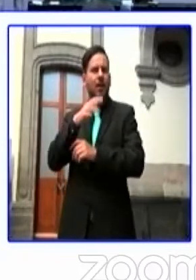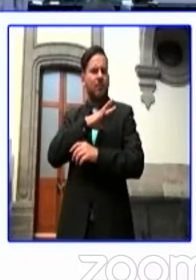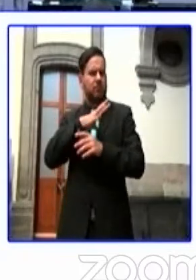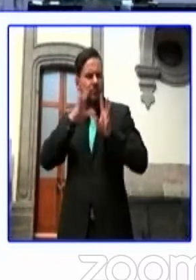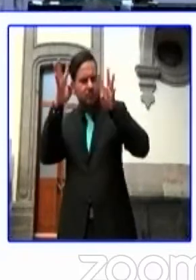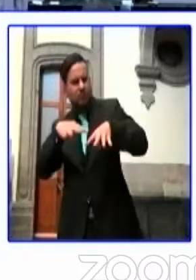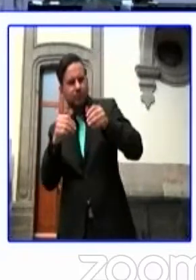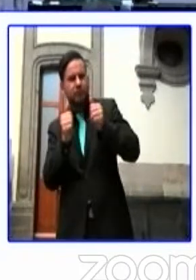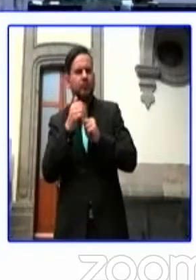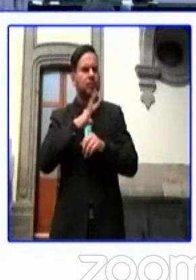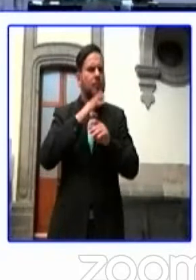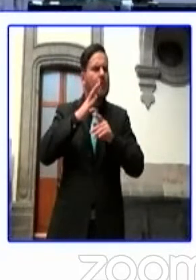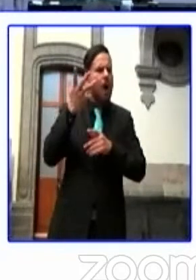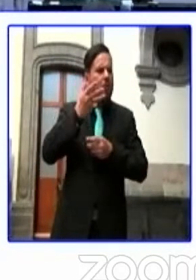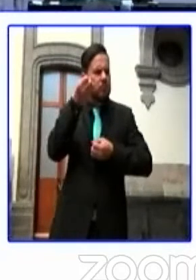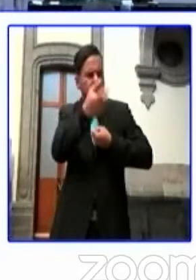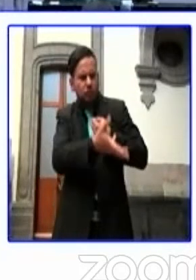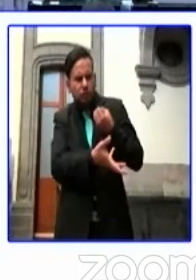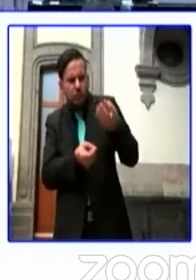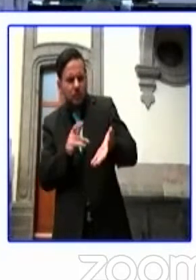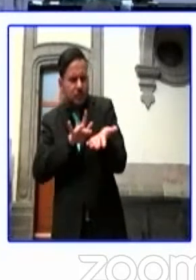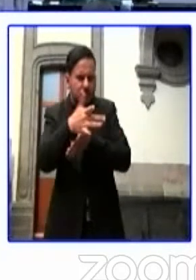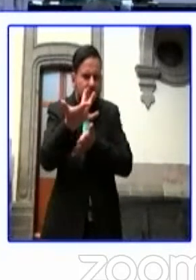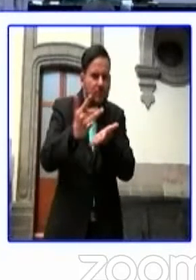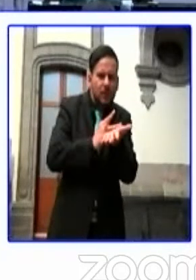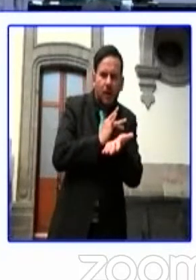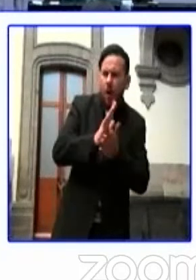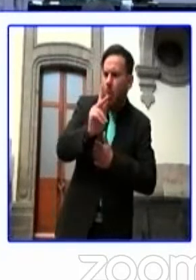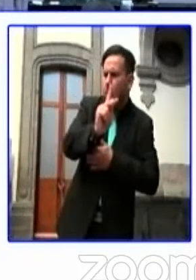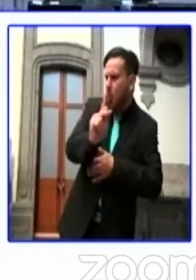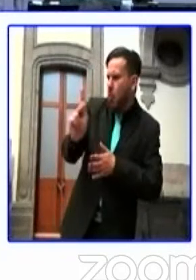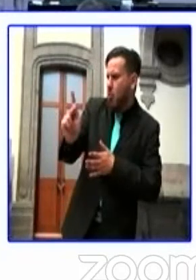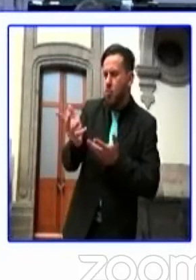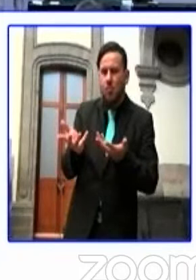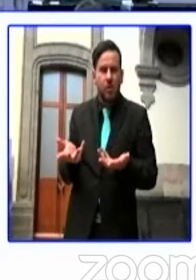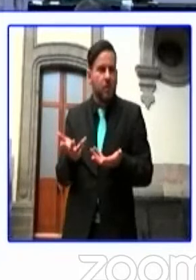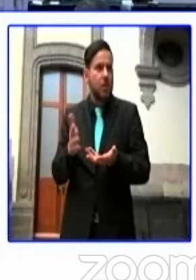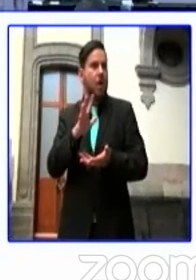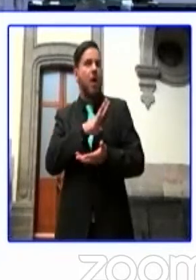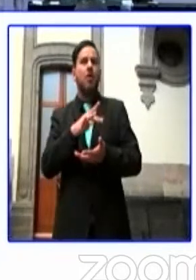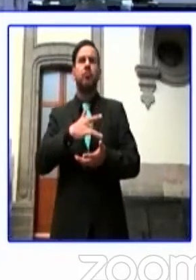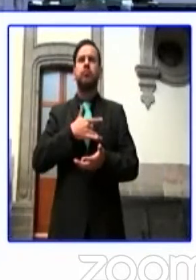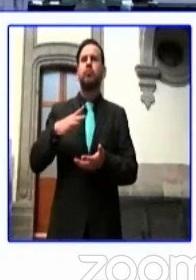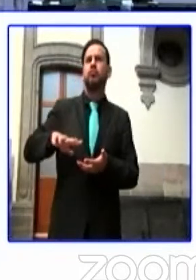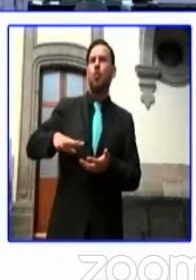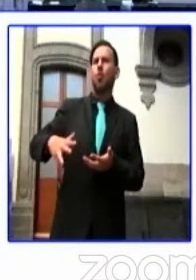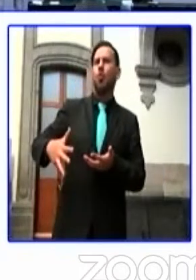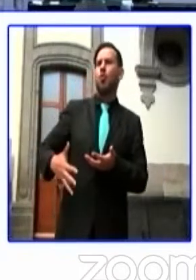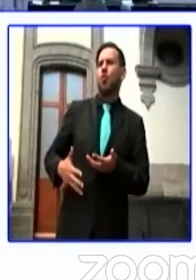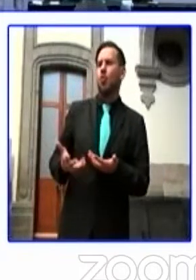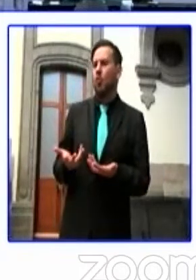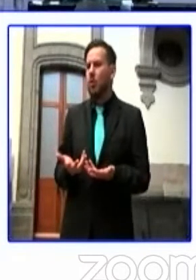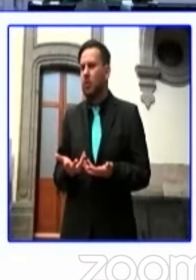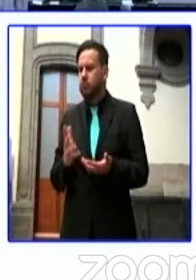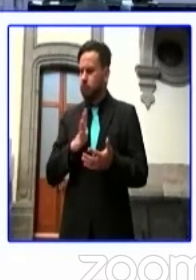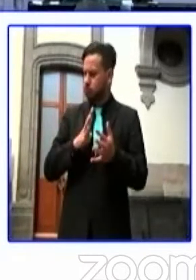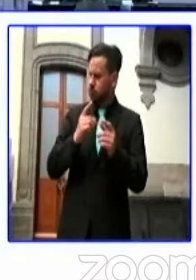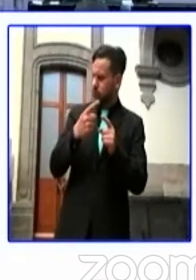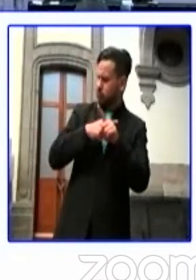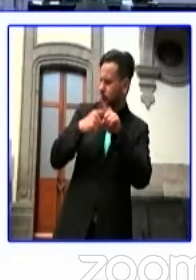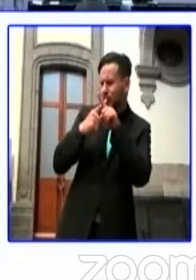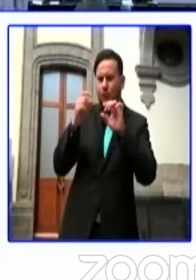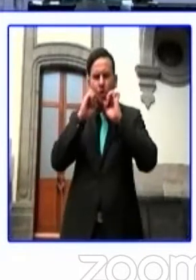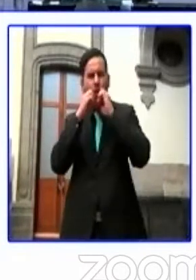su parte como apoyo de pares. Es decir, tenemos Orgullo Loco, tenemos varias organizaciones